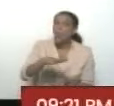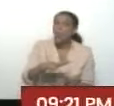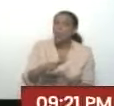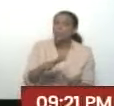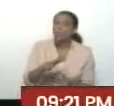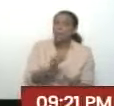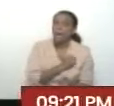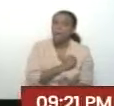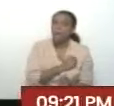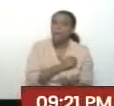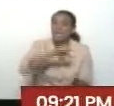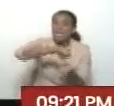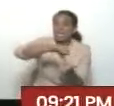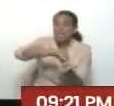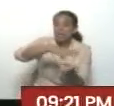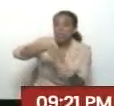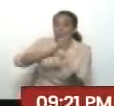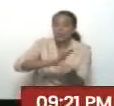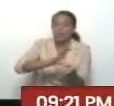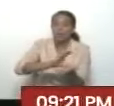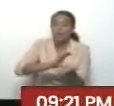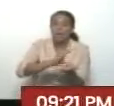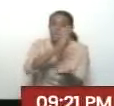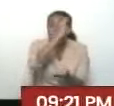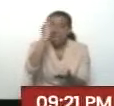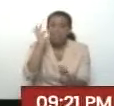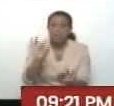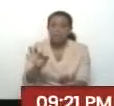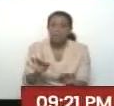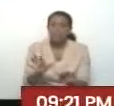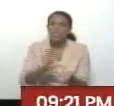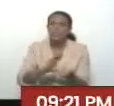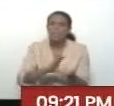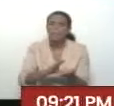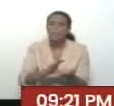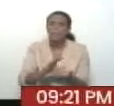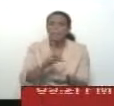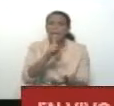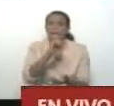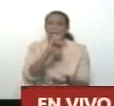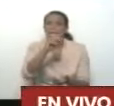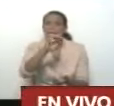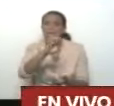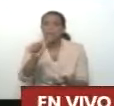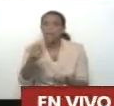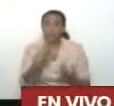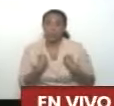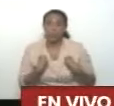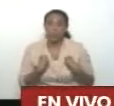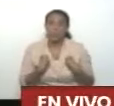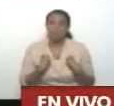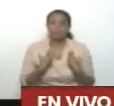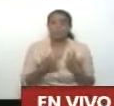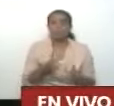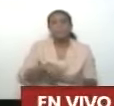Iglesia Inmaculada? Está en el centro de la ciudad y nosotros... ¿Qué ciudad? En la línea, donde yo vivo, correcto. La línea de la